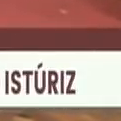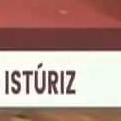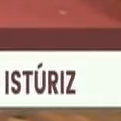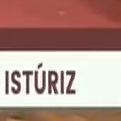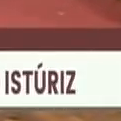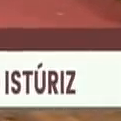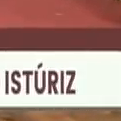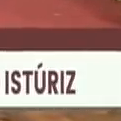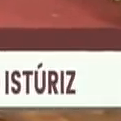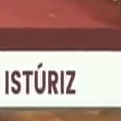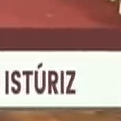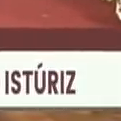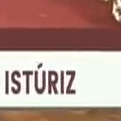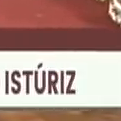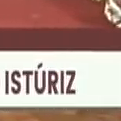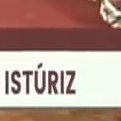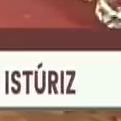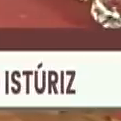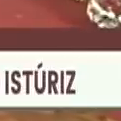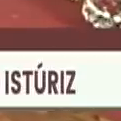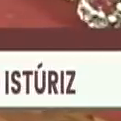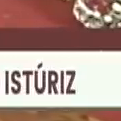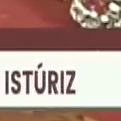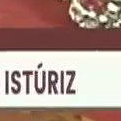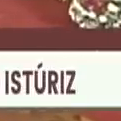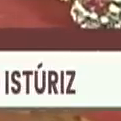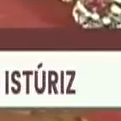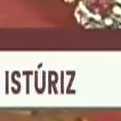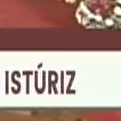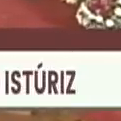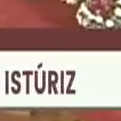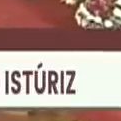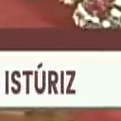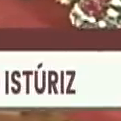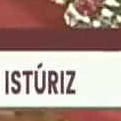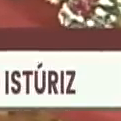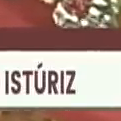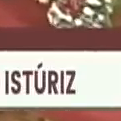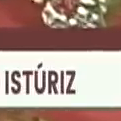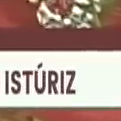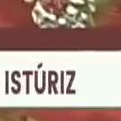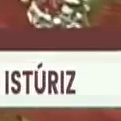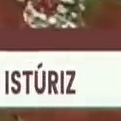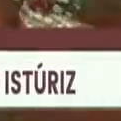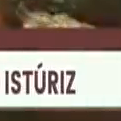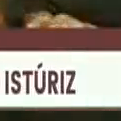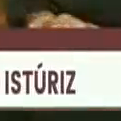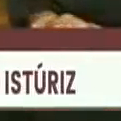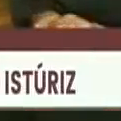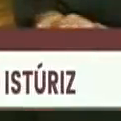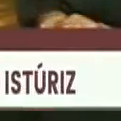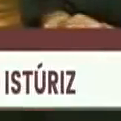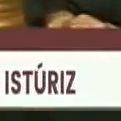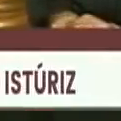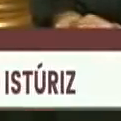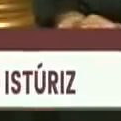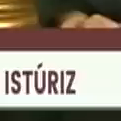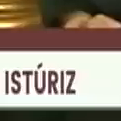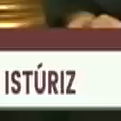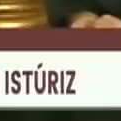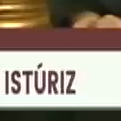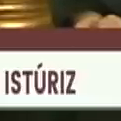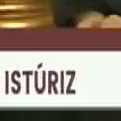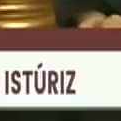líder político, lo asumió con identidad, con un placer infinito. Disciplinado dentro del